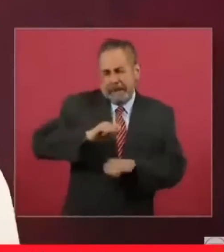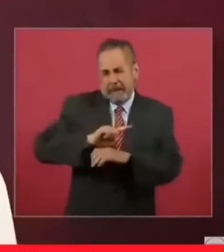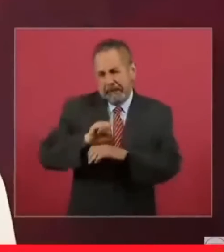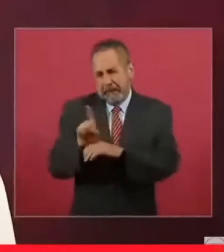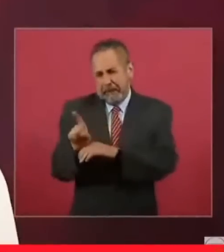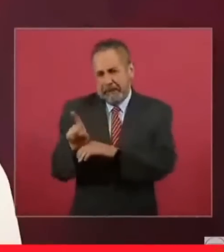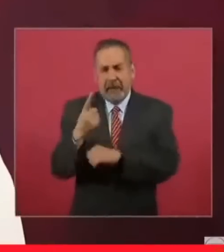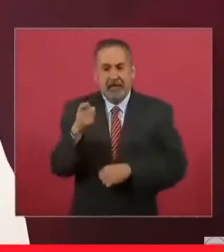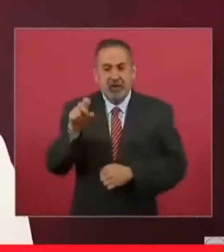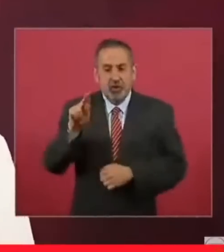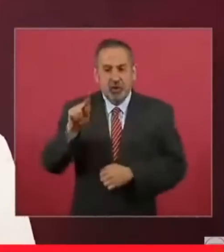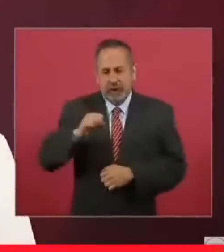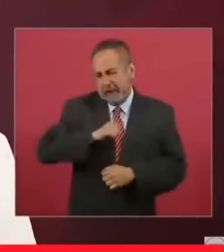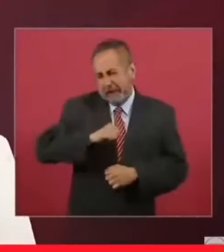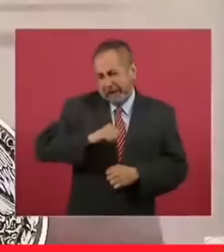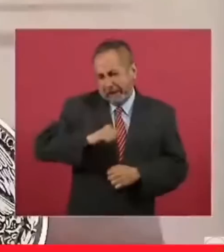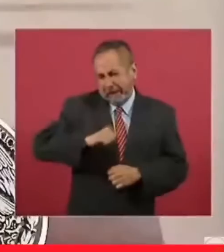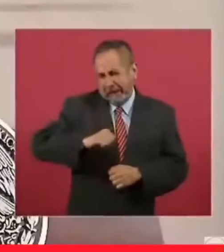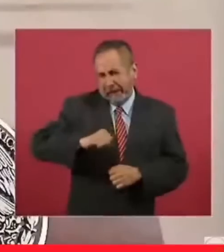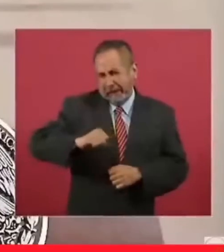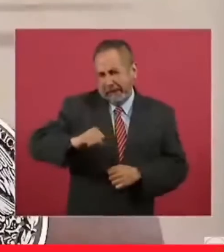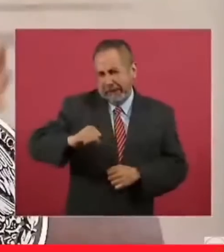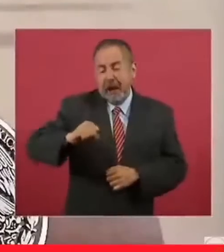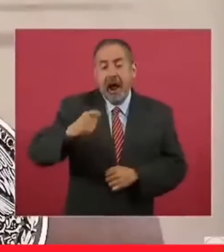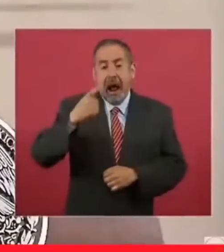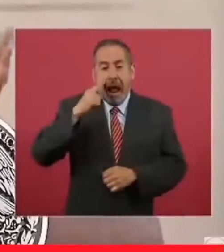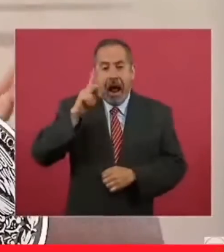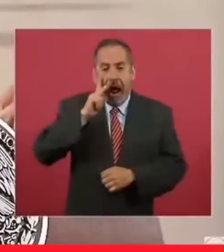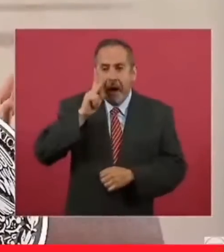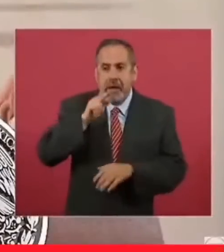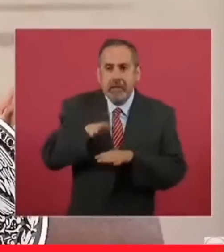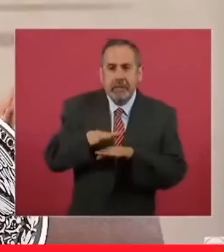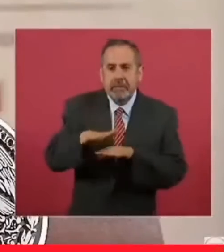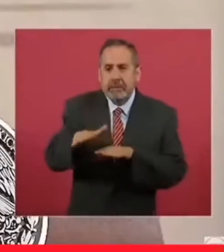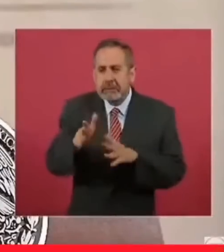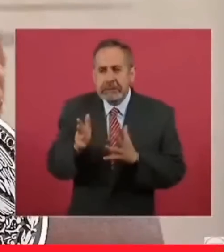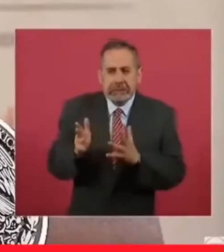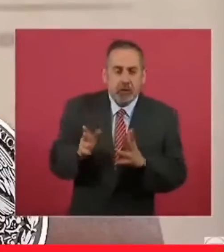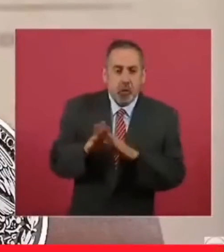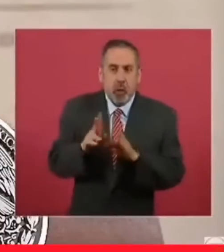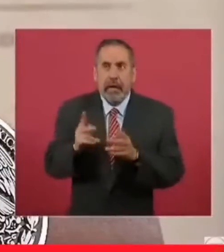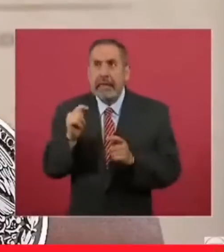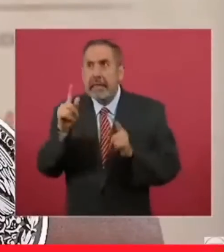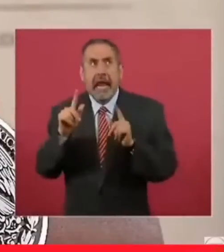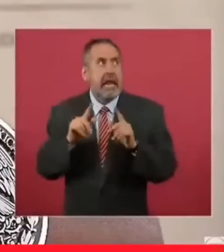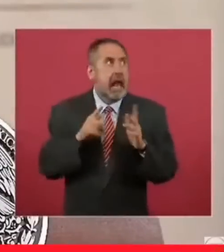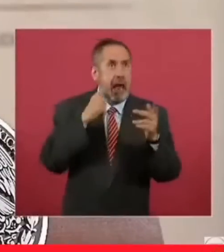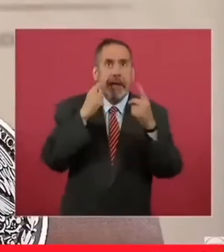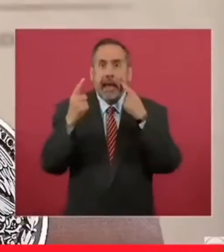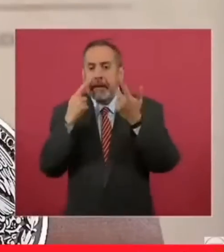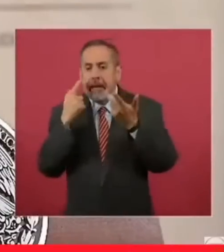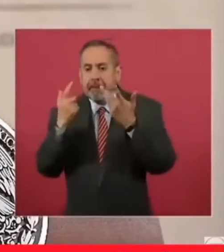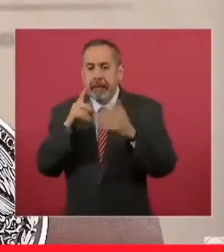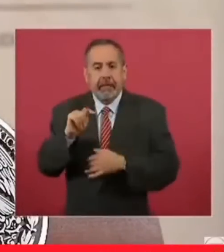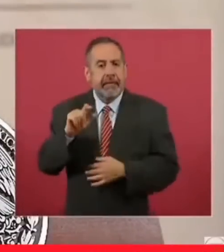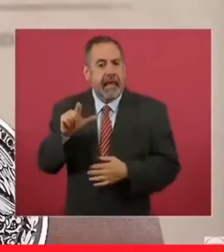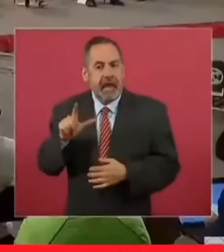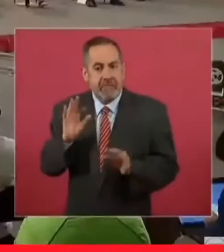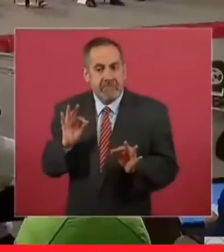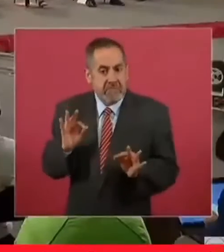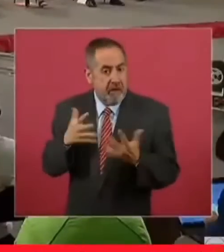garantizar que realmente pueda excederse en un momento a la velocidad y se siga yendo con las